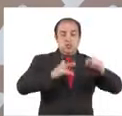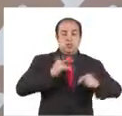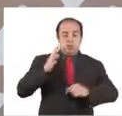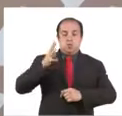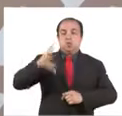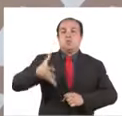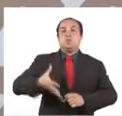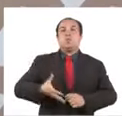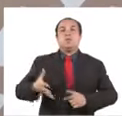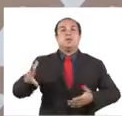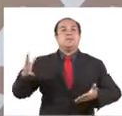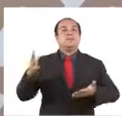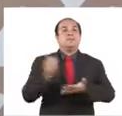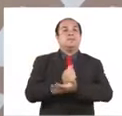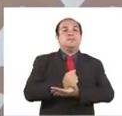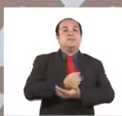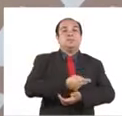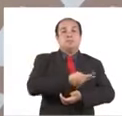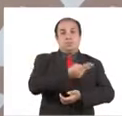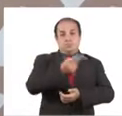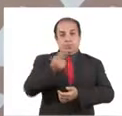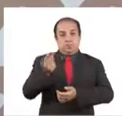y de gloria que estén ustedes